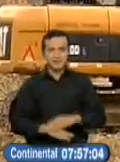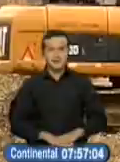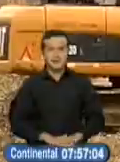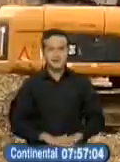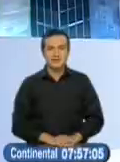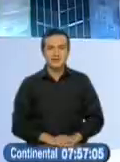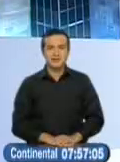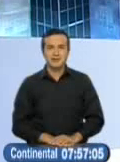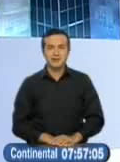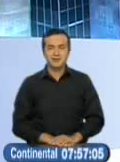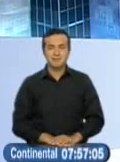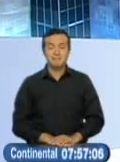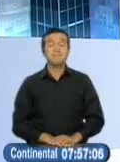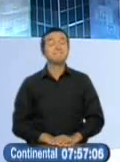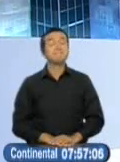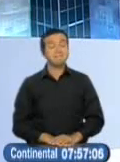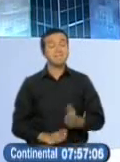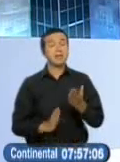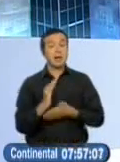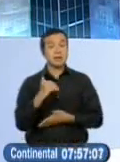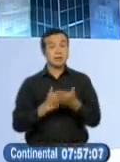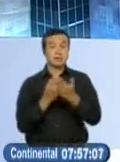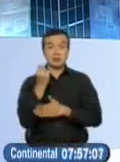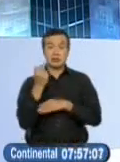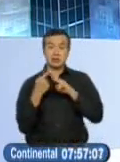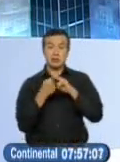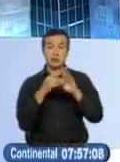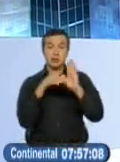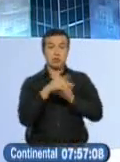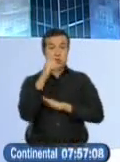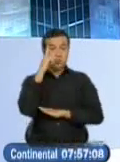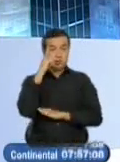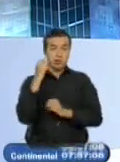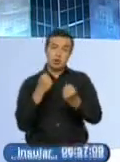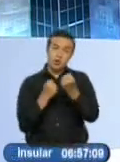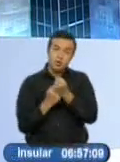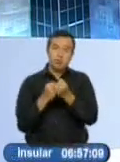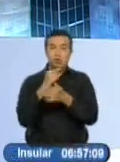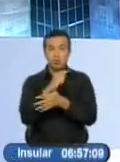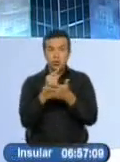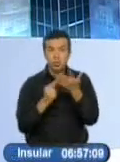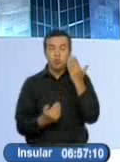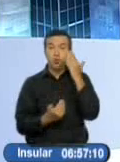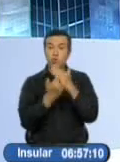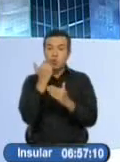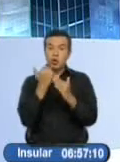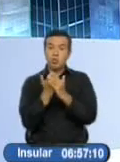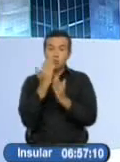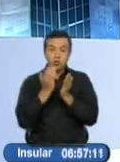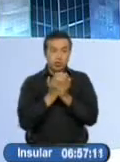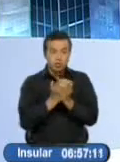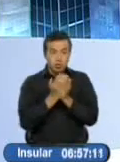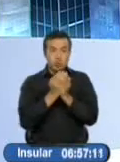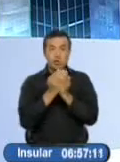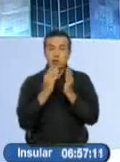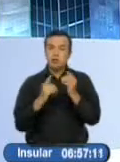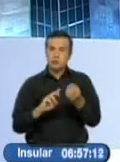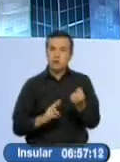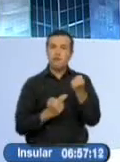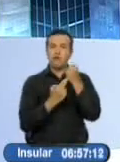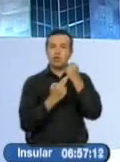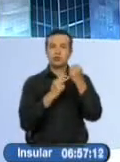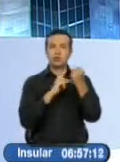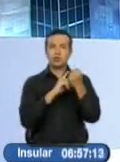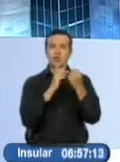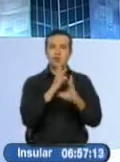TV. Un mayor acceso a créditos de la banca estatal, facilidades de financiamiento para nuevas embarcaciones, así como reforzar la seguridad